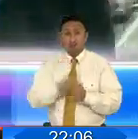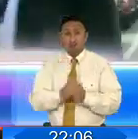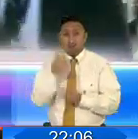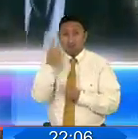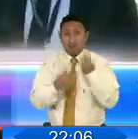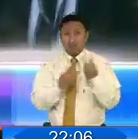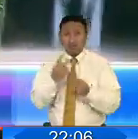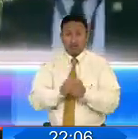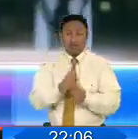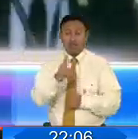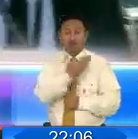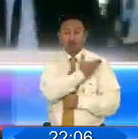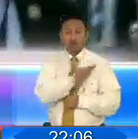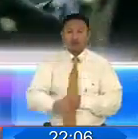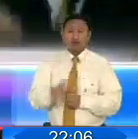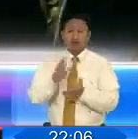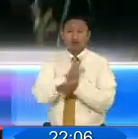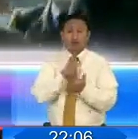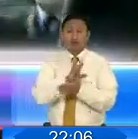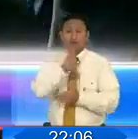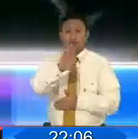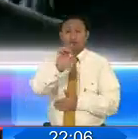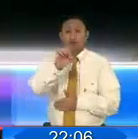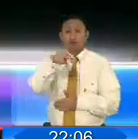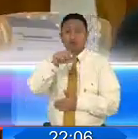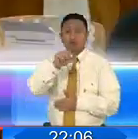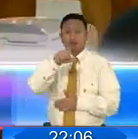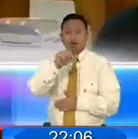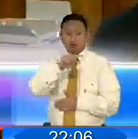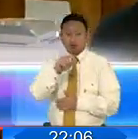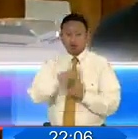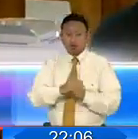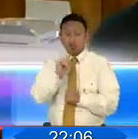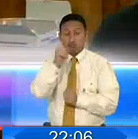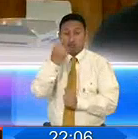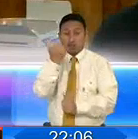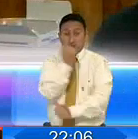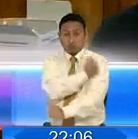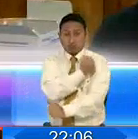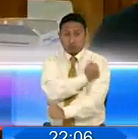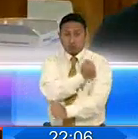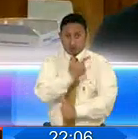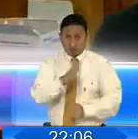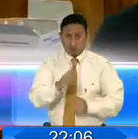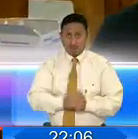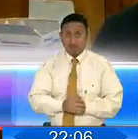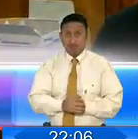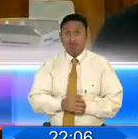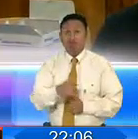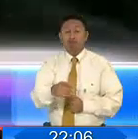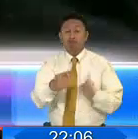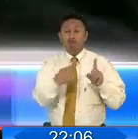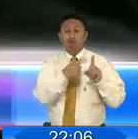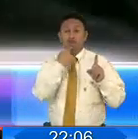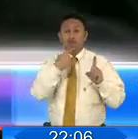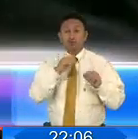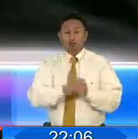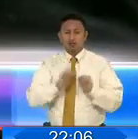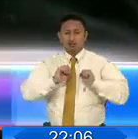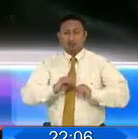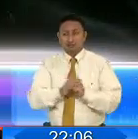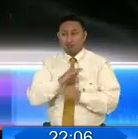del vicepresidente al Colegio Benalcázar, donde recibió la primera dosis de la vacuna contra el COVID-19. Allí el segundo mandatario calificó